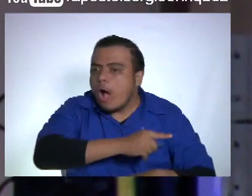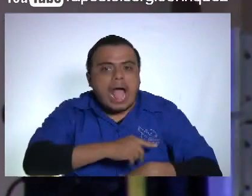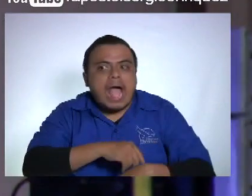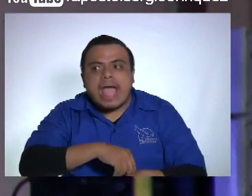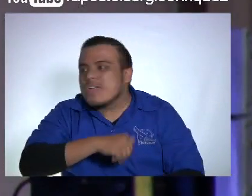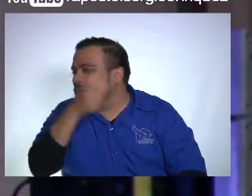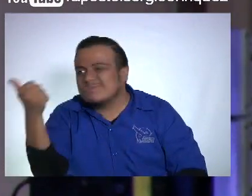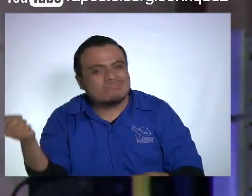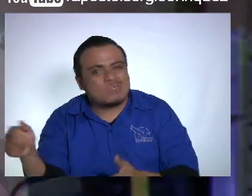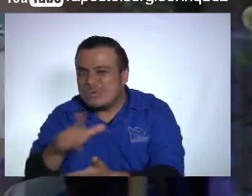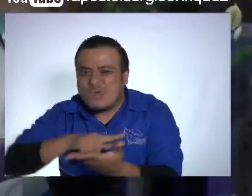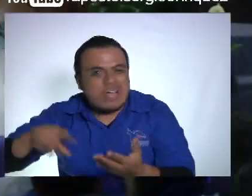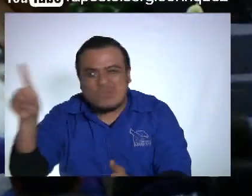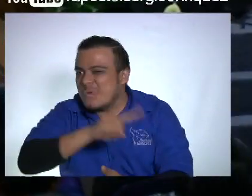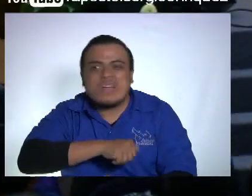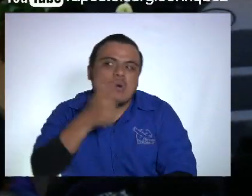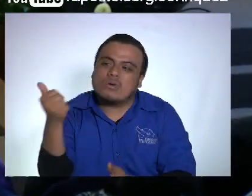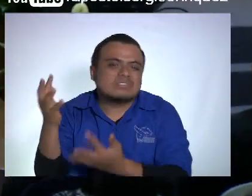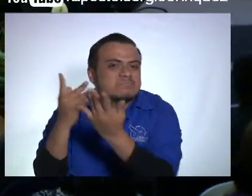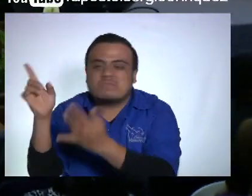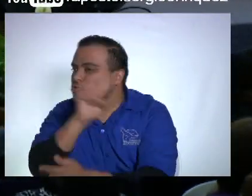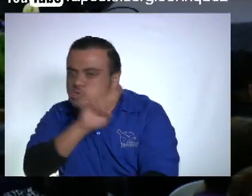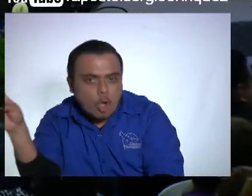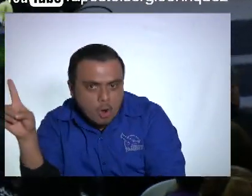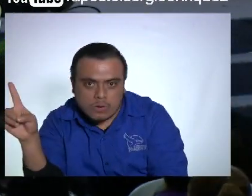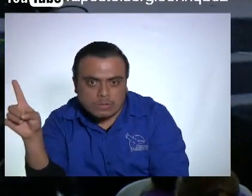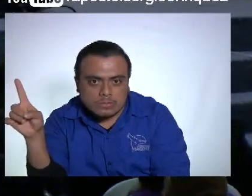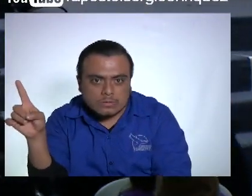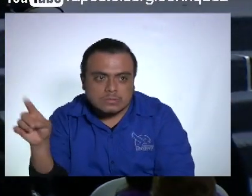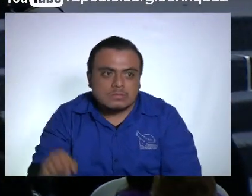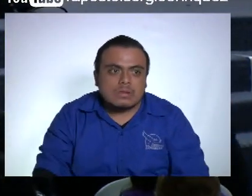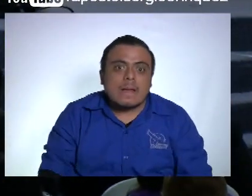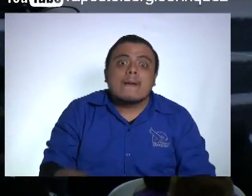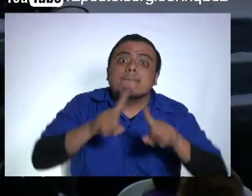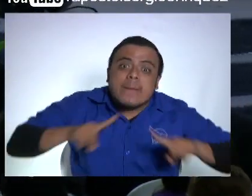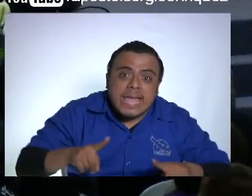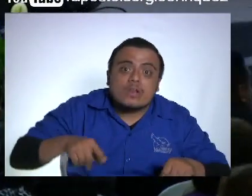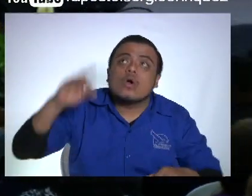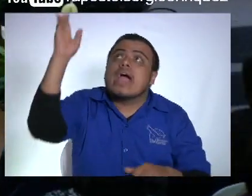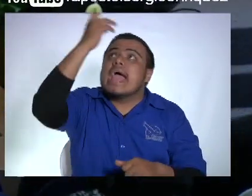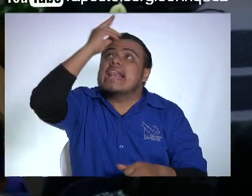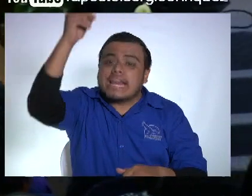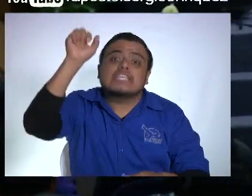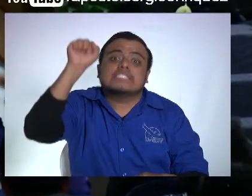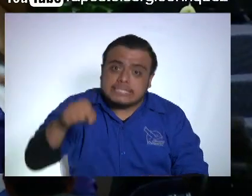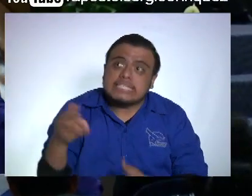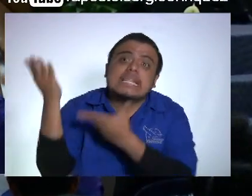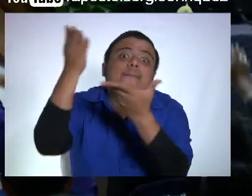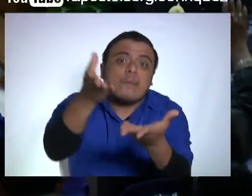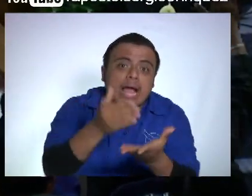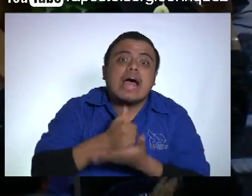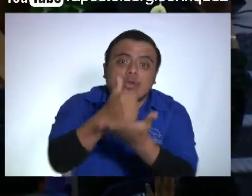otra esperanza, no hay otro camino. No te puede ayudar tu vecino, pero el Rey de Reyes sí te puede